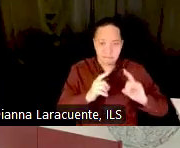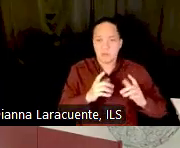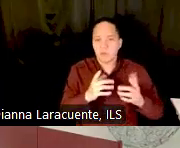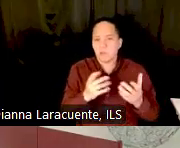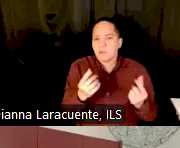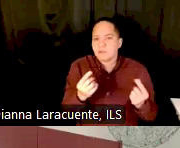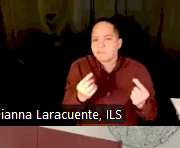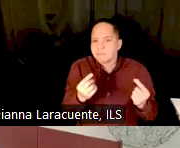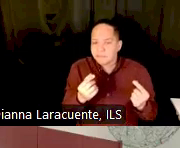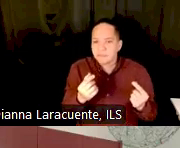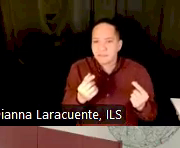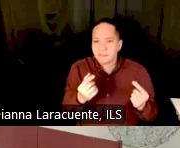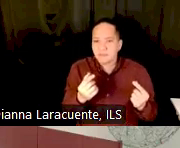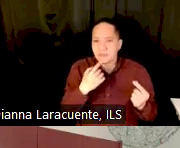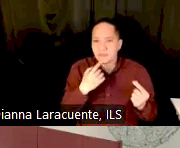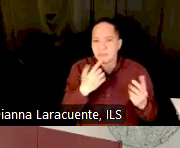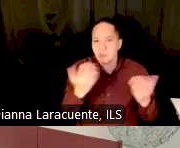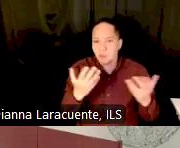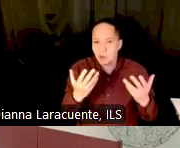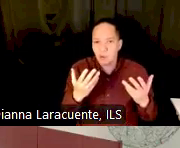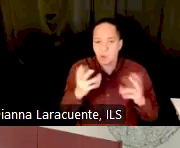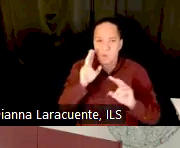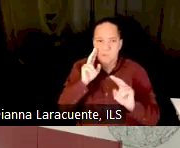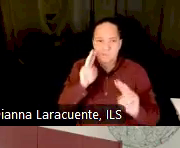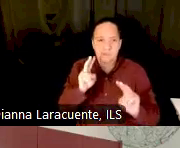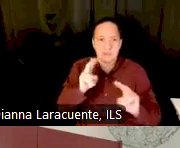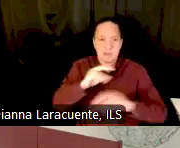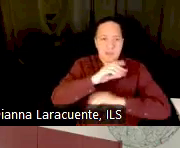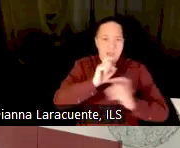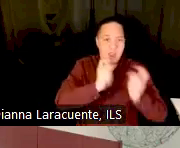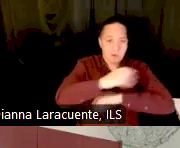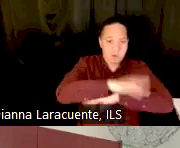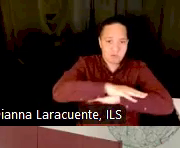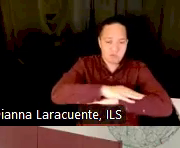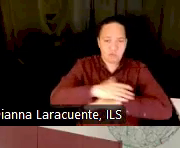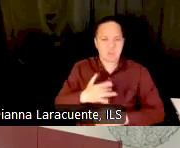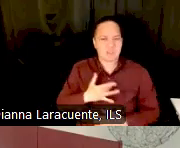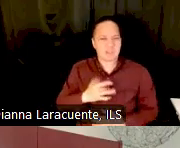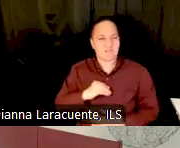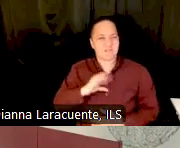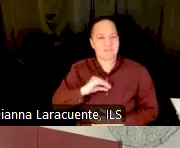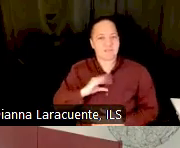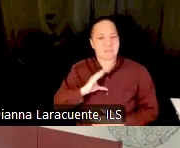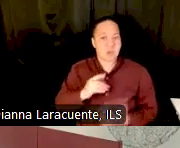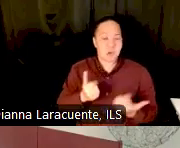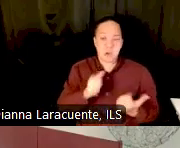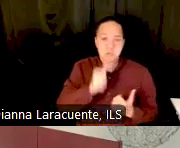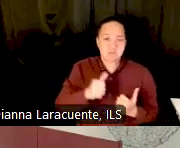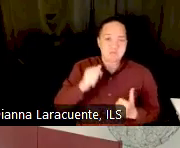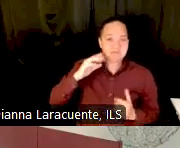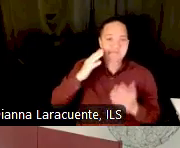que decir que observar cambios en la conducta o estado de ánimo que no necesariamente tiene que ser tristeza, puede